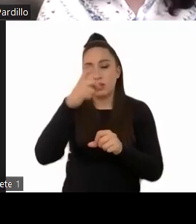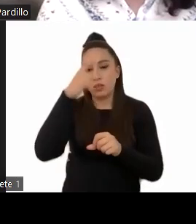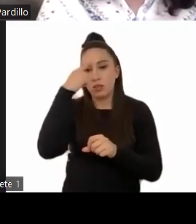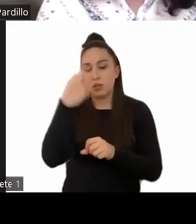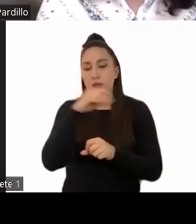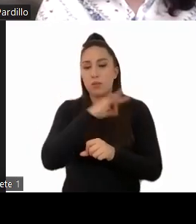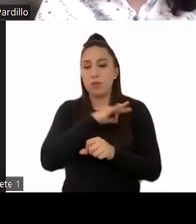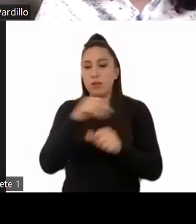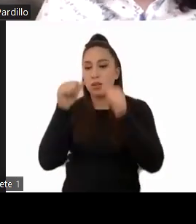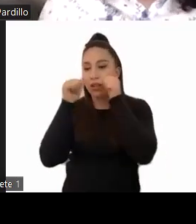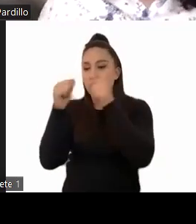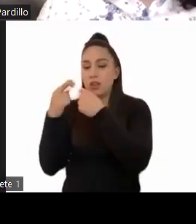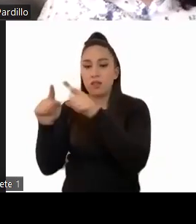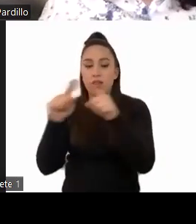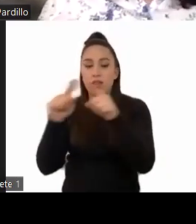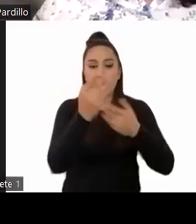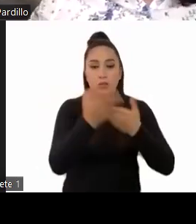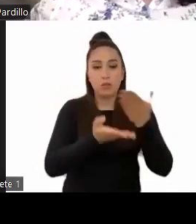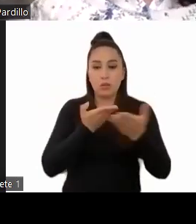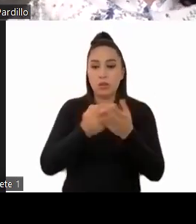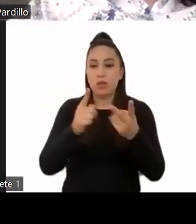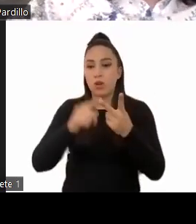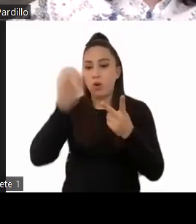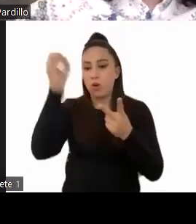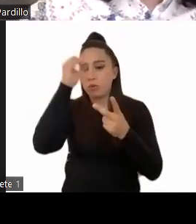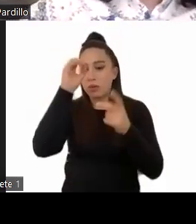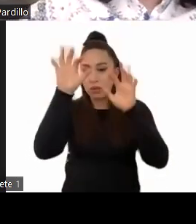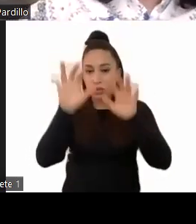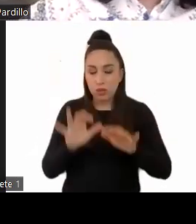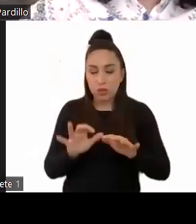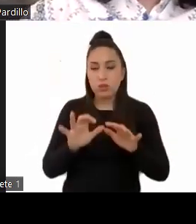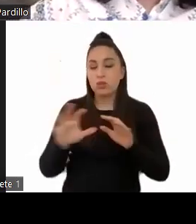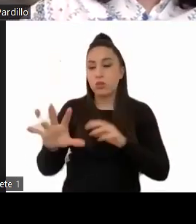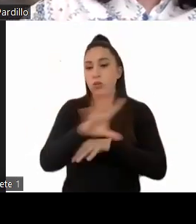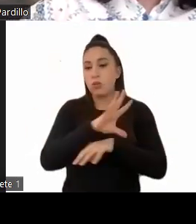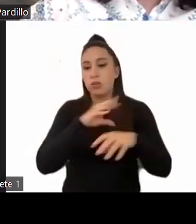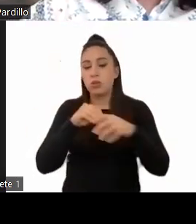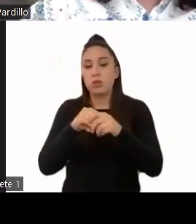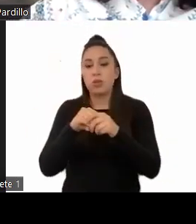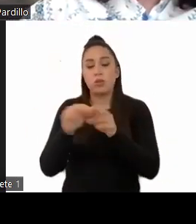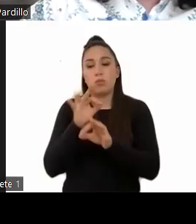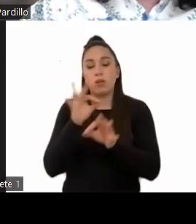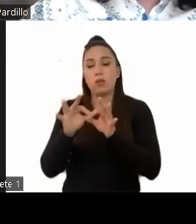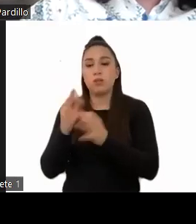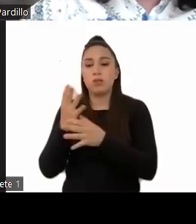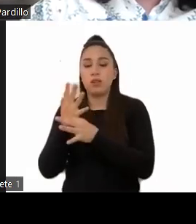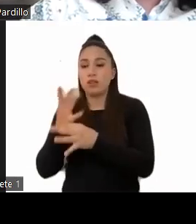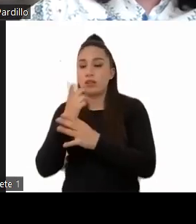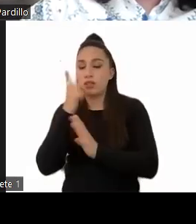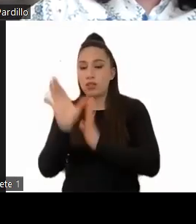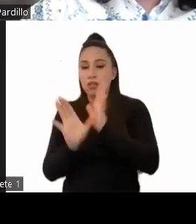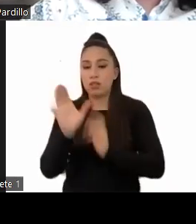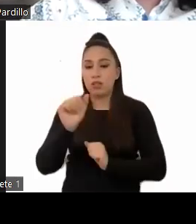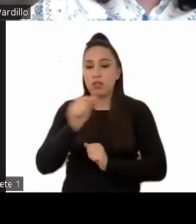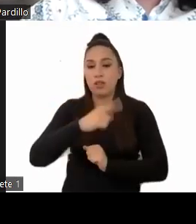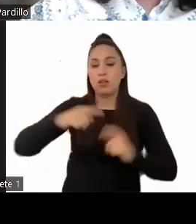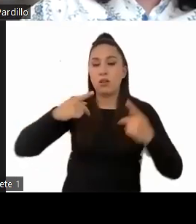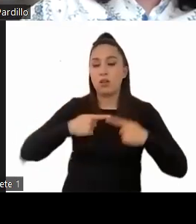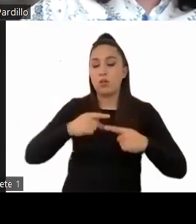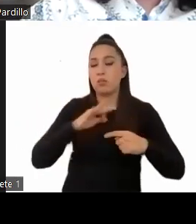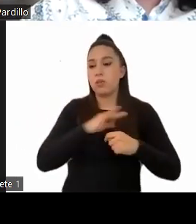las propuestas, comentarios y observaciones que en términos de la Constitución local la ciudadanía emita respecto